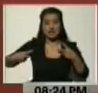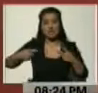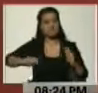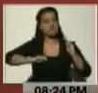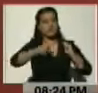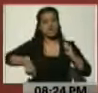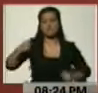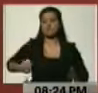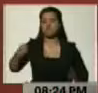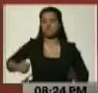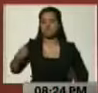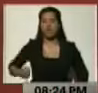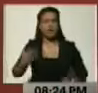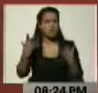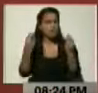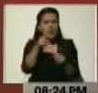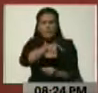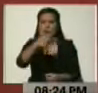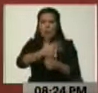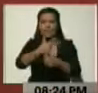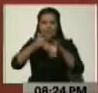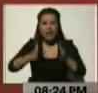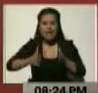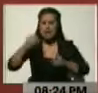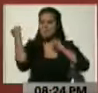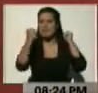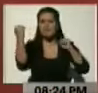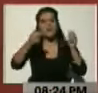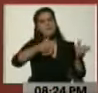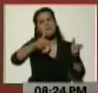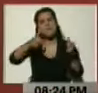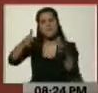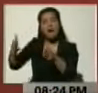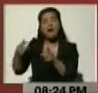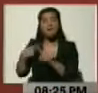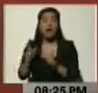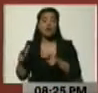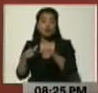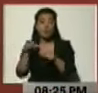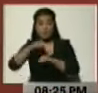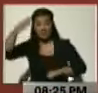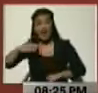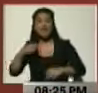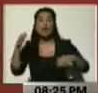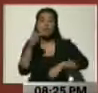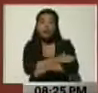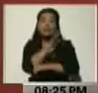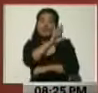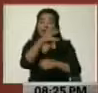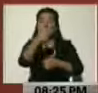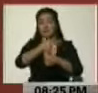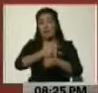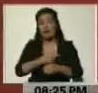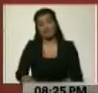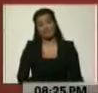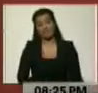guatemaltecos fueron asesinados por las fuerzas militares fascistas y escuadrones de la muerte de la extrema derecha. ¿Es lo que quieren